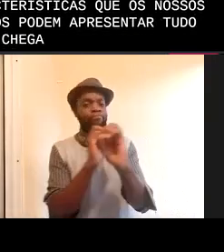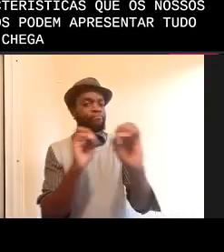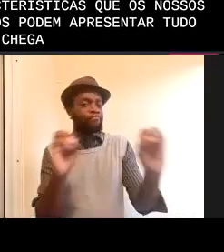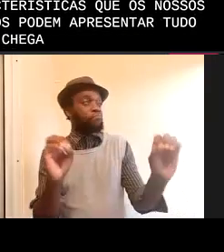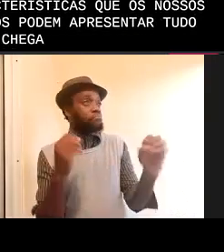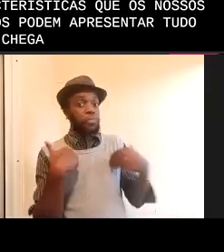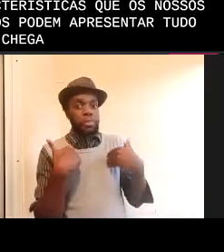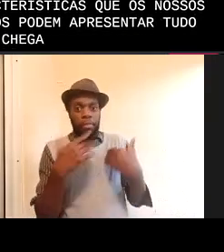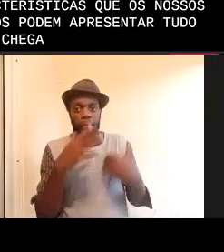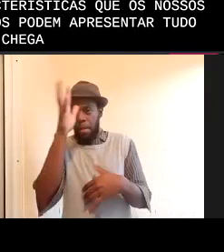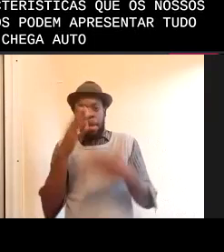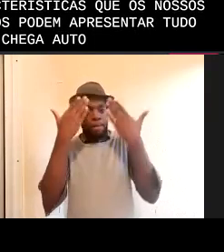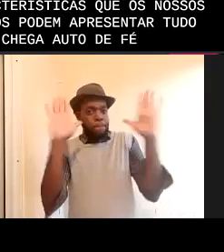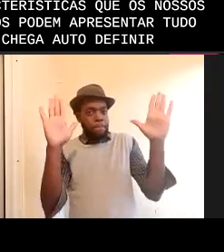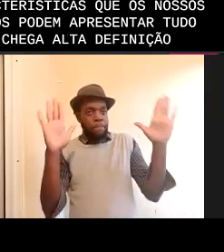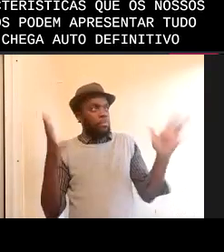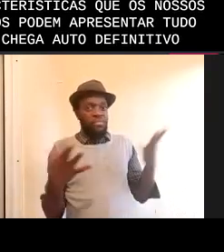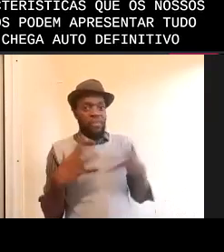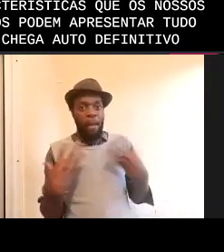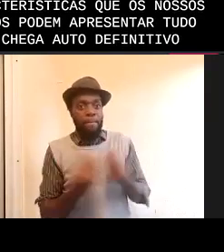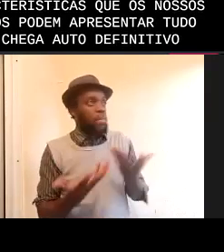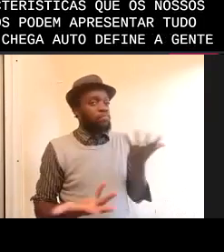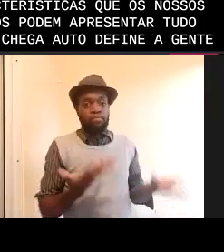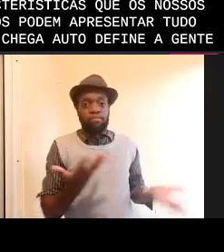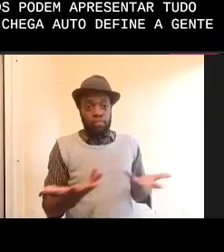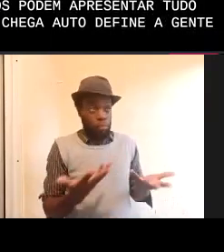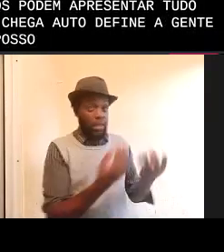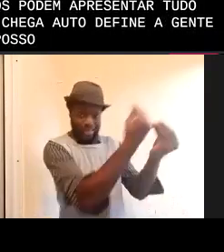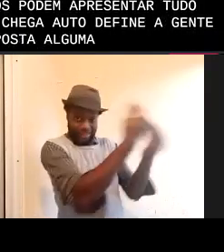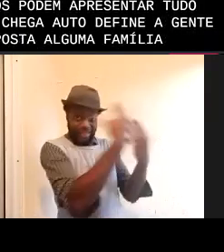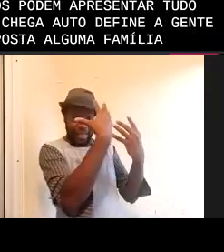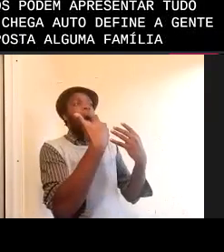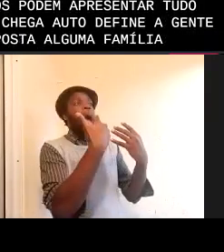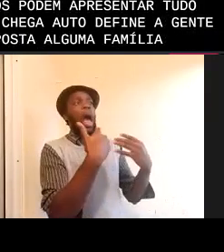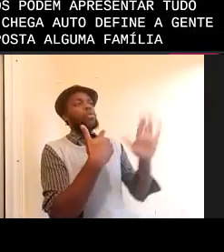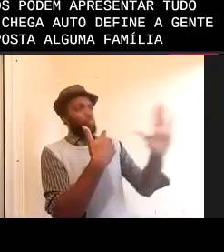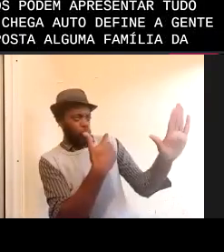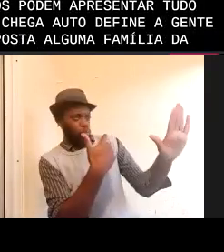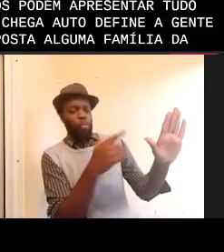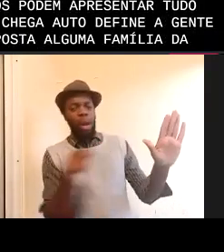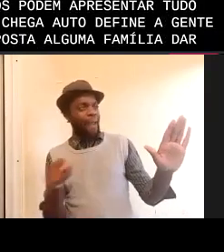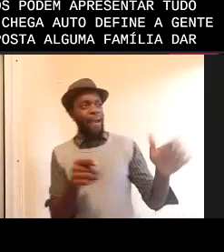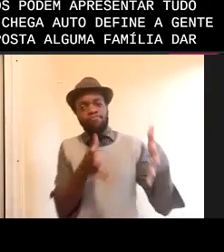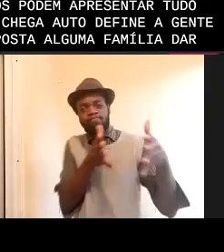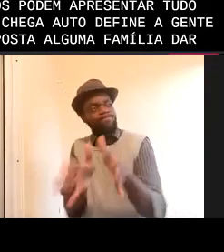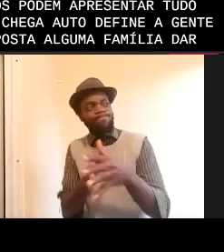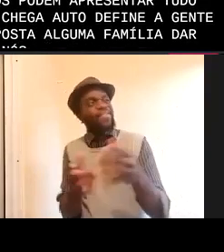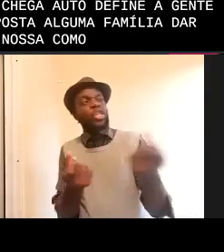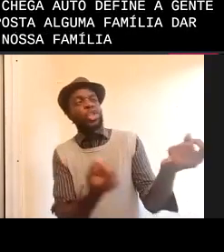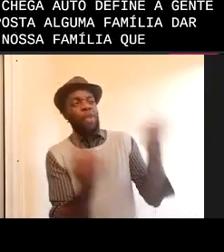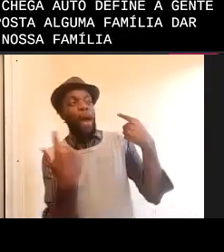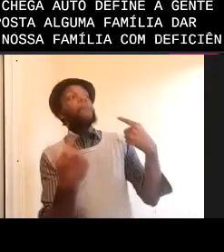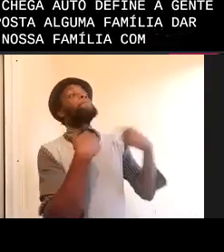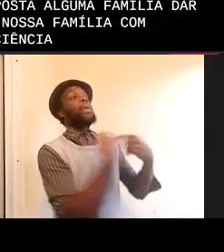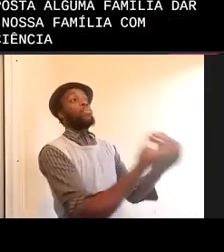desconocimiento y que no podamos nosotros como familias darle a nuestro familiar con discapacidad todo